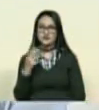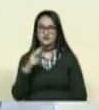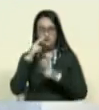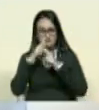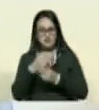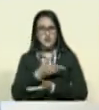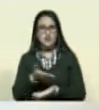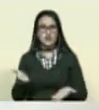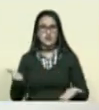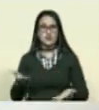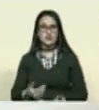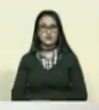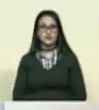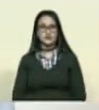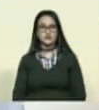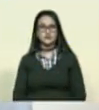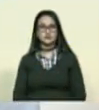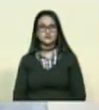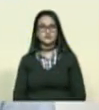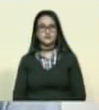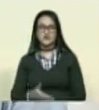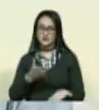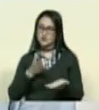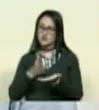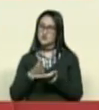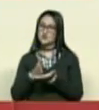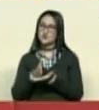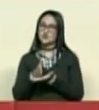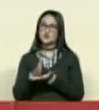honestidad, su lealtad